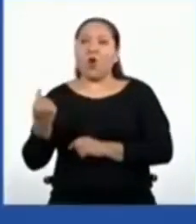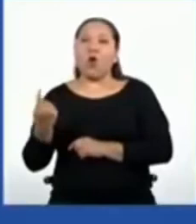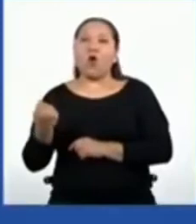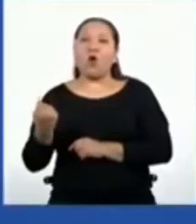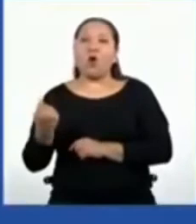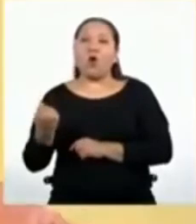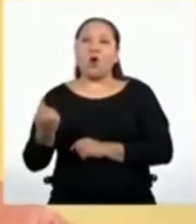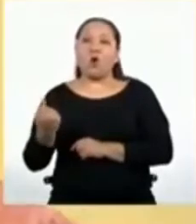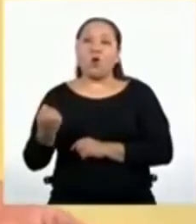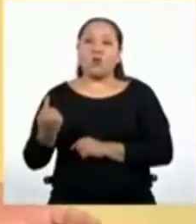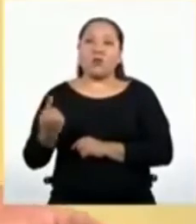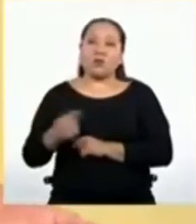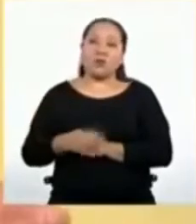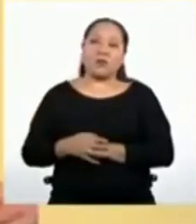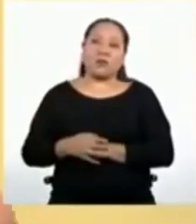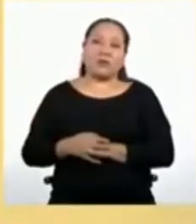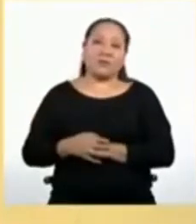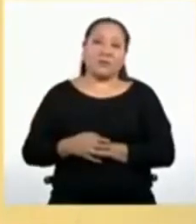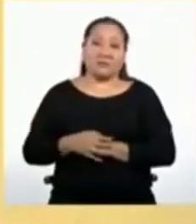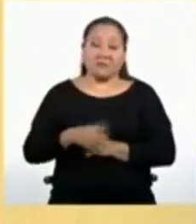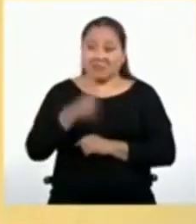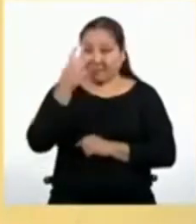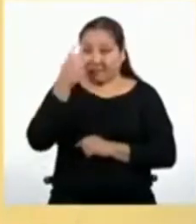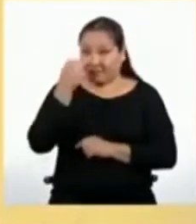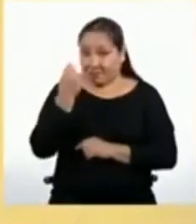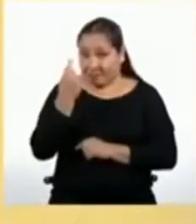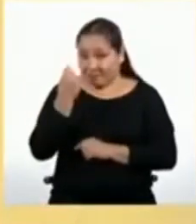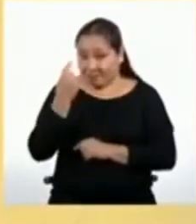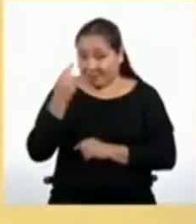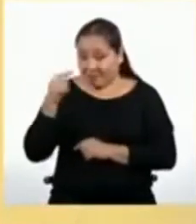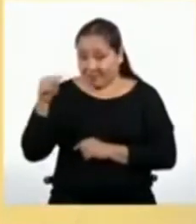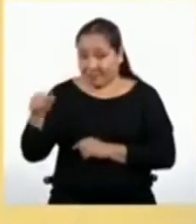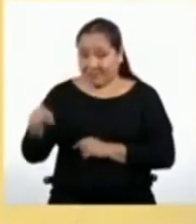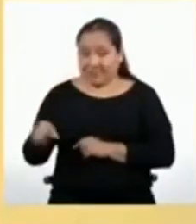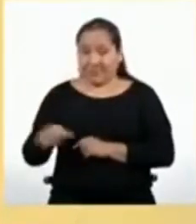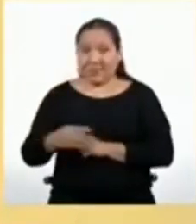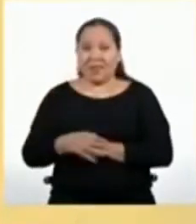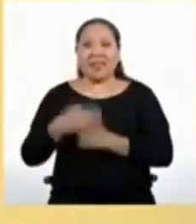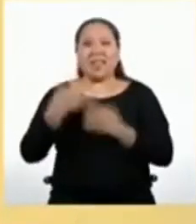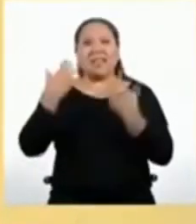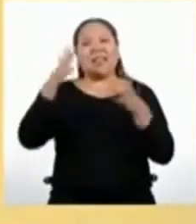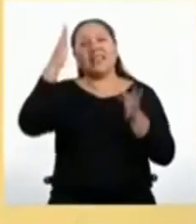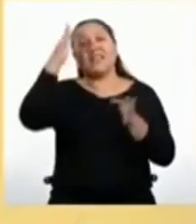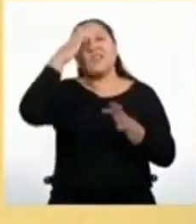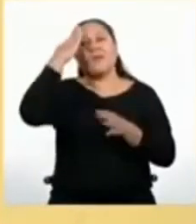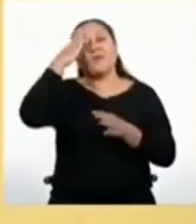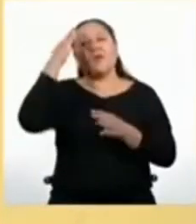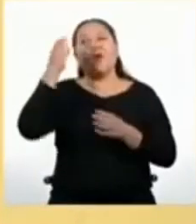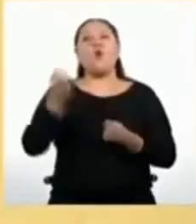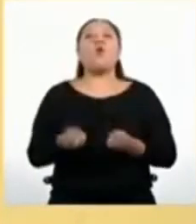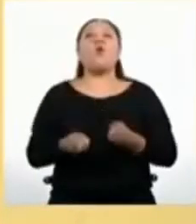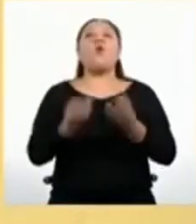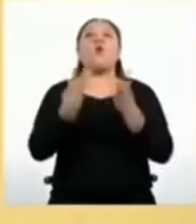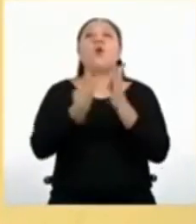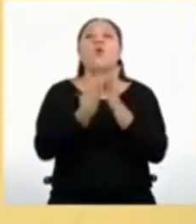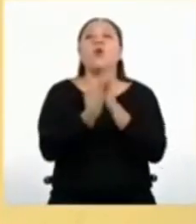naipes. ¿Te das cuenta, Rodrigo? Ahora sabemos cuántos